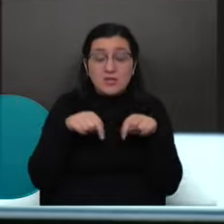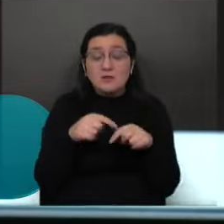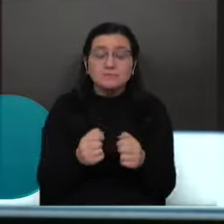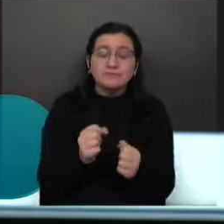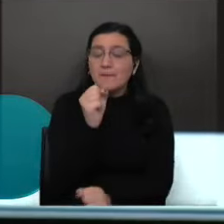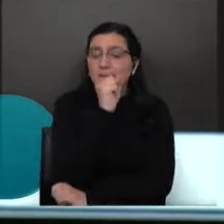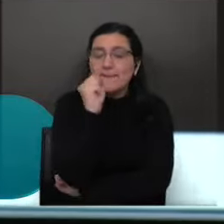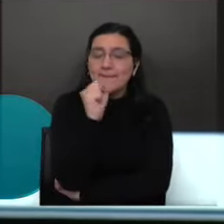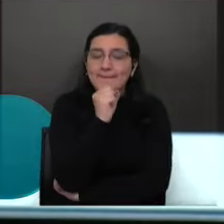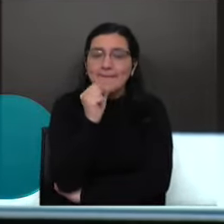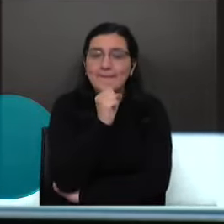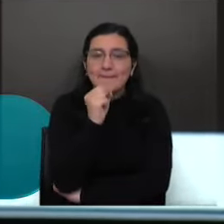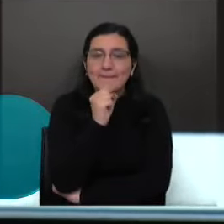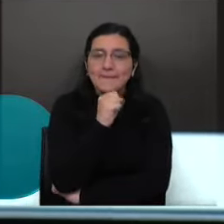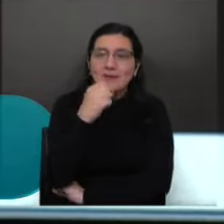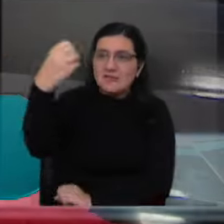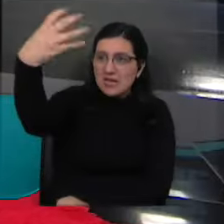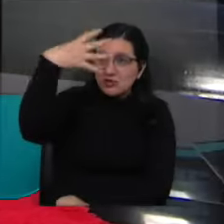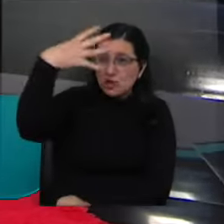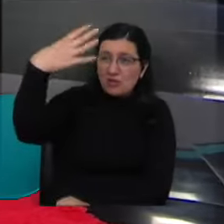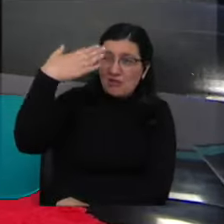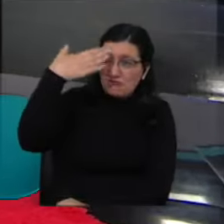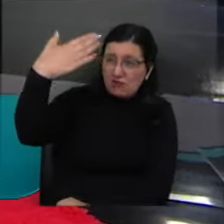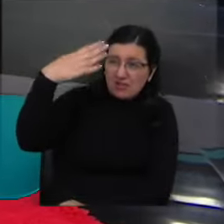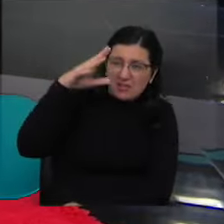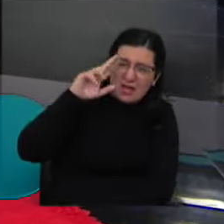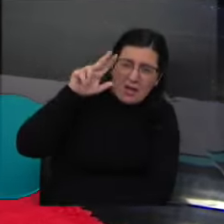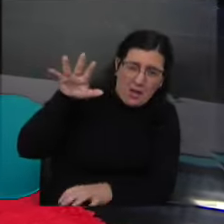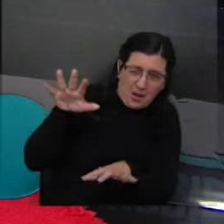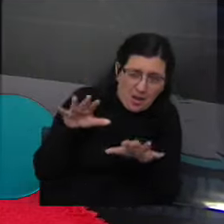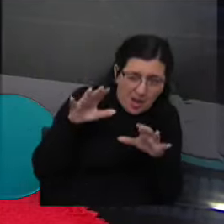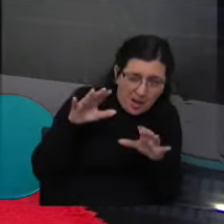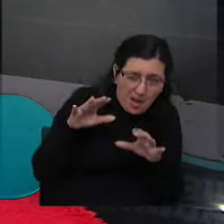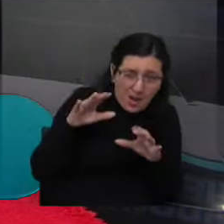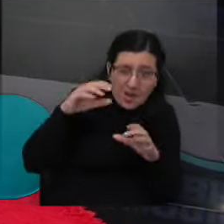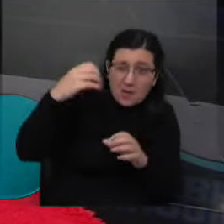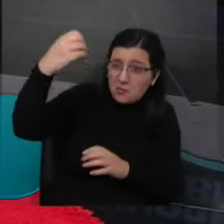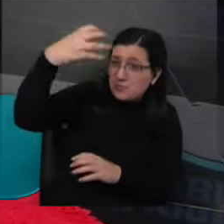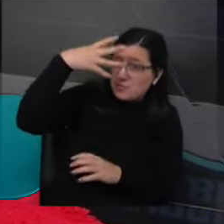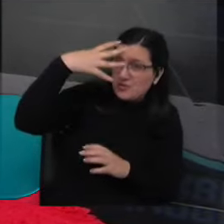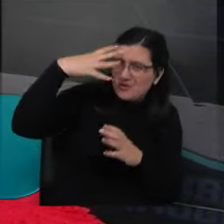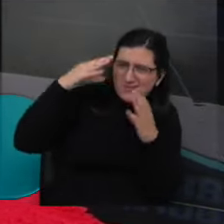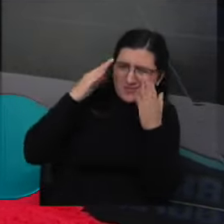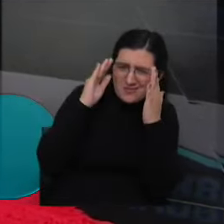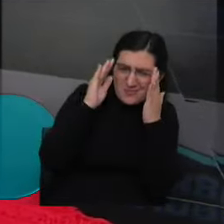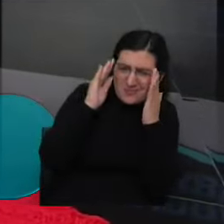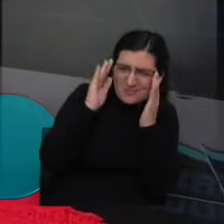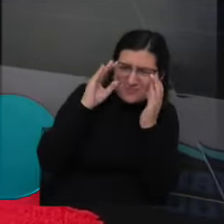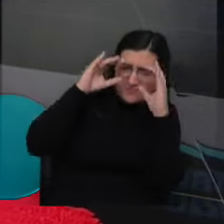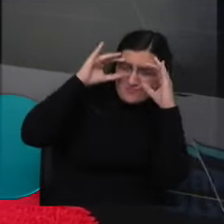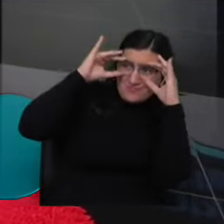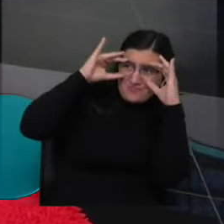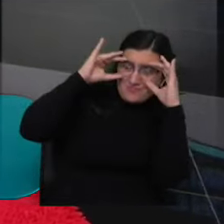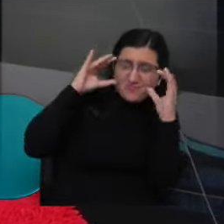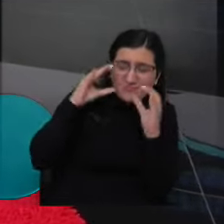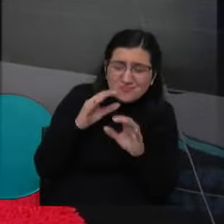cabina y el sol de frente quienes vayan en Palermo dan fe de que no no no me saco la